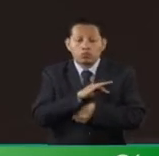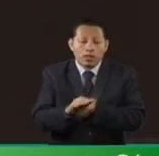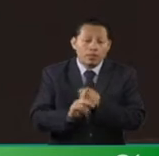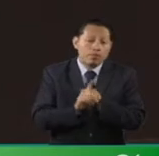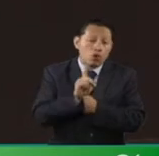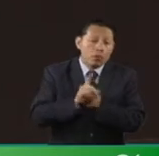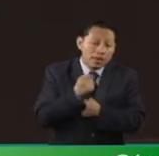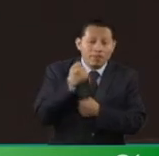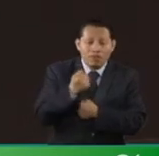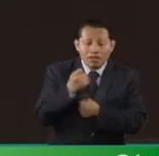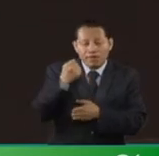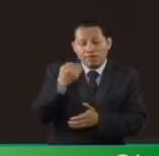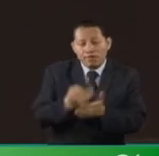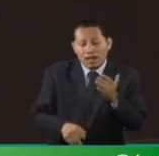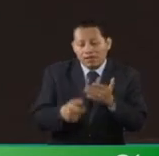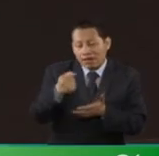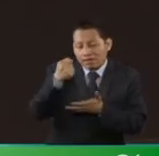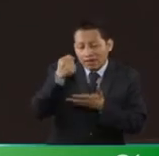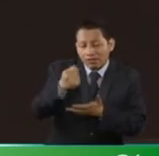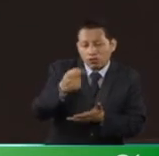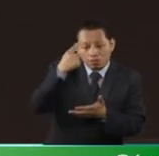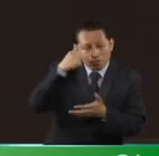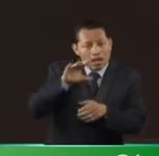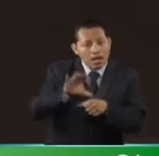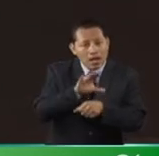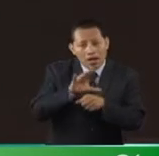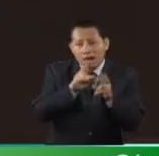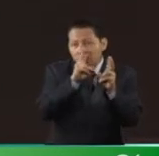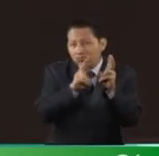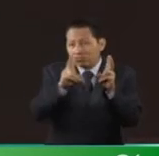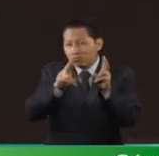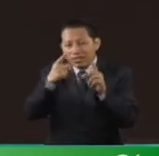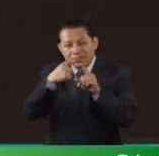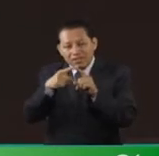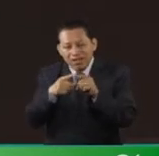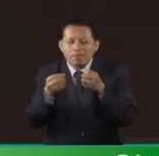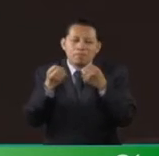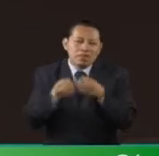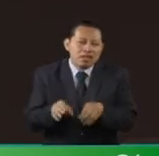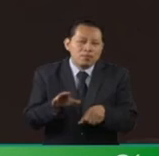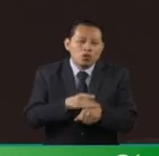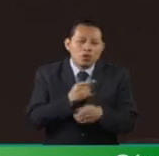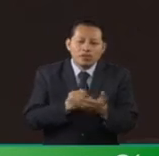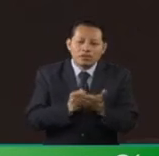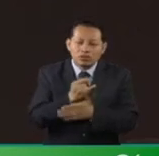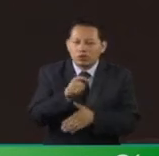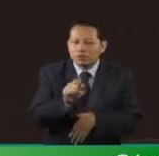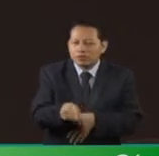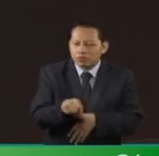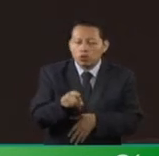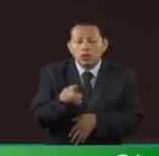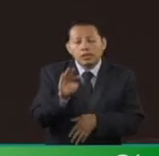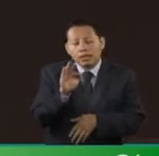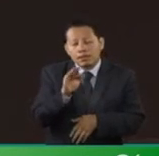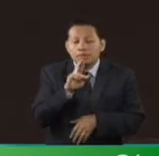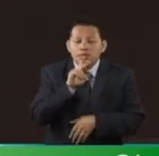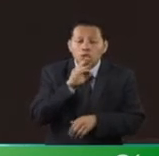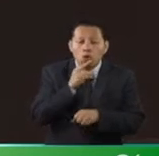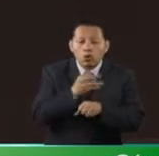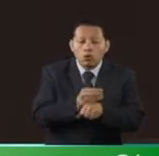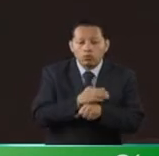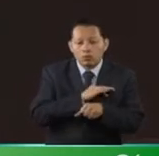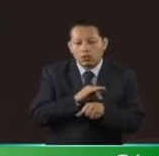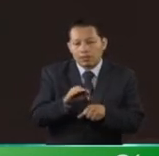problema por la falta de inversión en las redes de transmisión eléctrica, se perdiera por decisión propia de posibles mejoras provenientes del